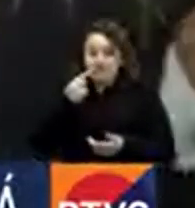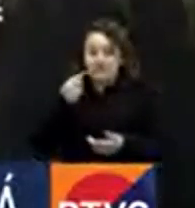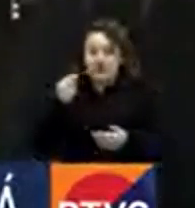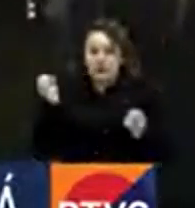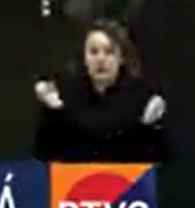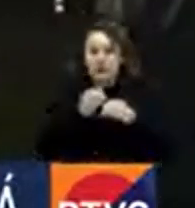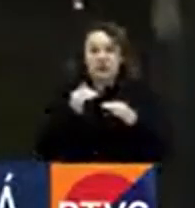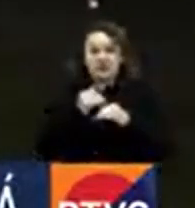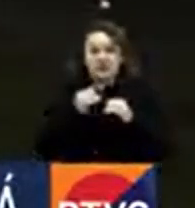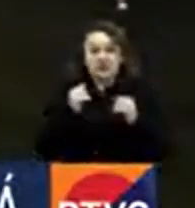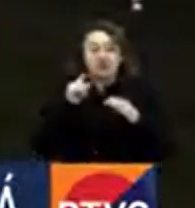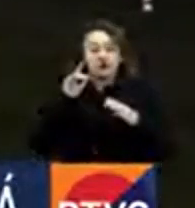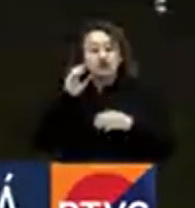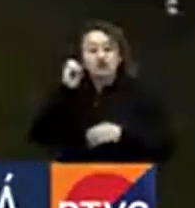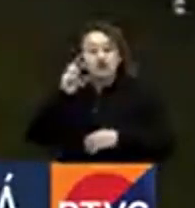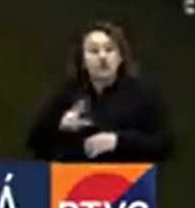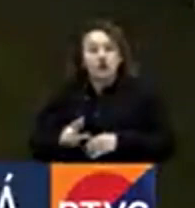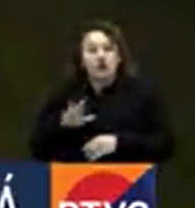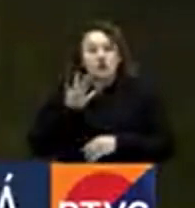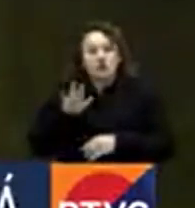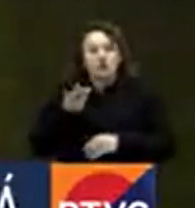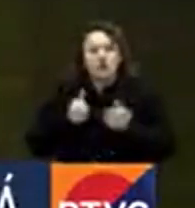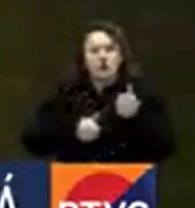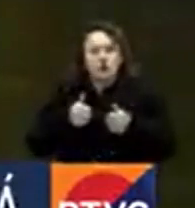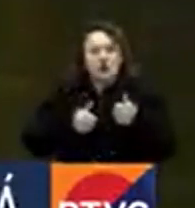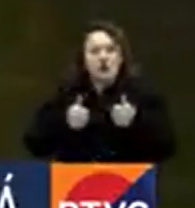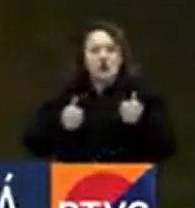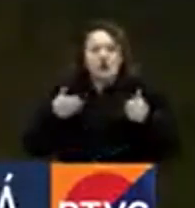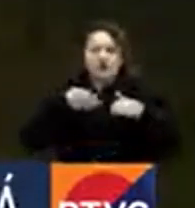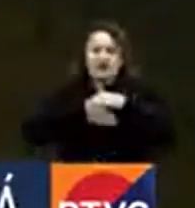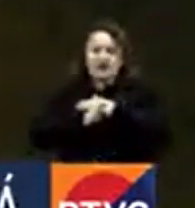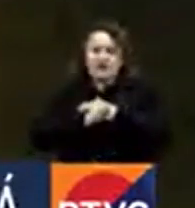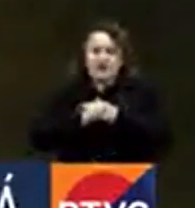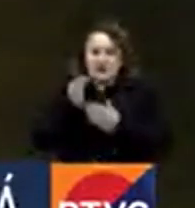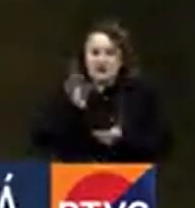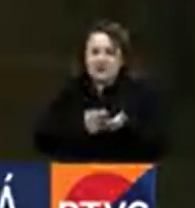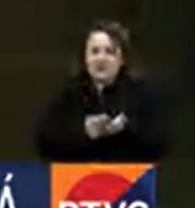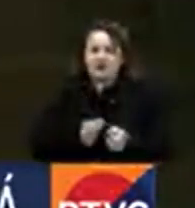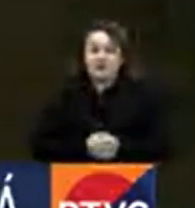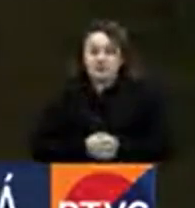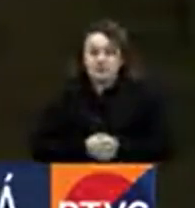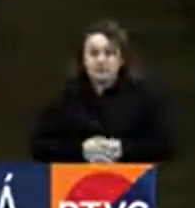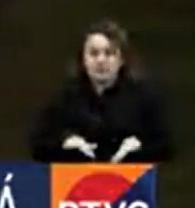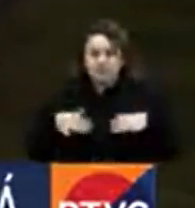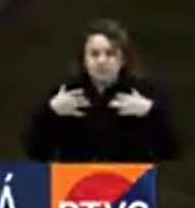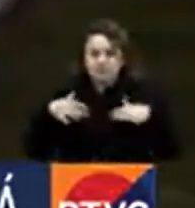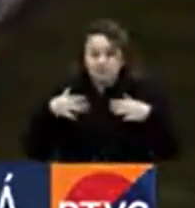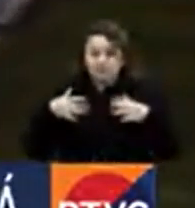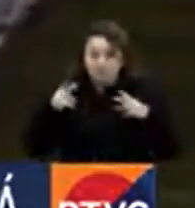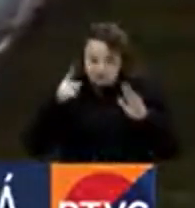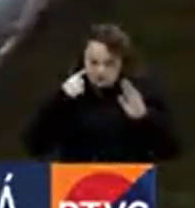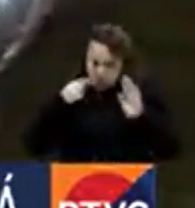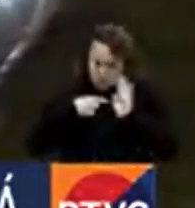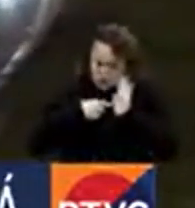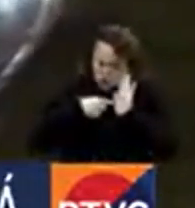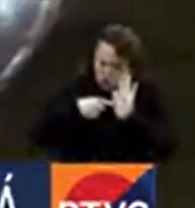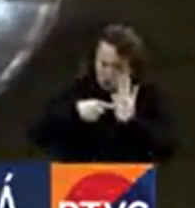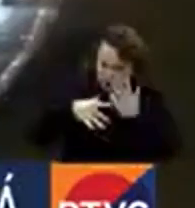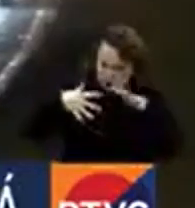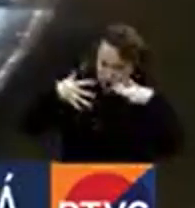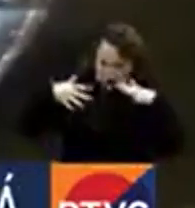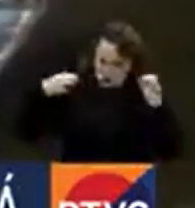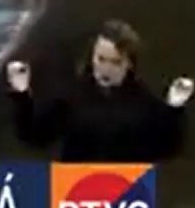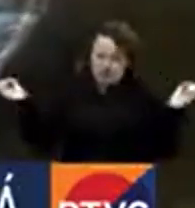uno de los principales corredores viales de acceso a la capital. Y este es el panorama que se presenta a esta hora, un flujo alto